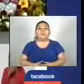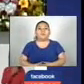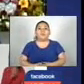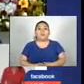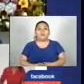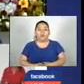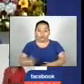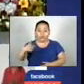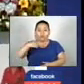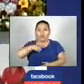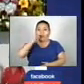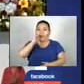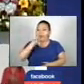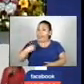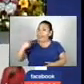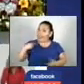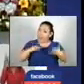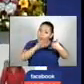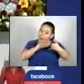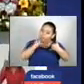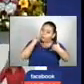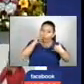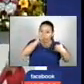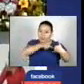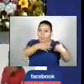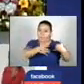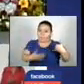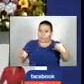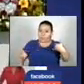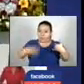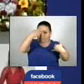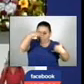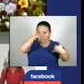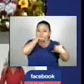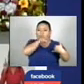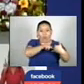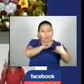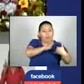Le ratifico, como le dije ayer por teléfono, al presidente Miguel